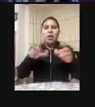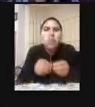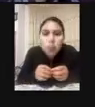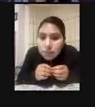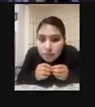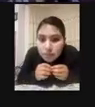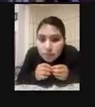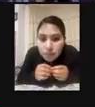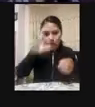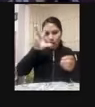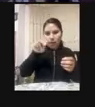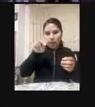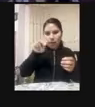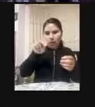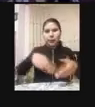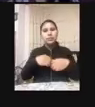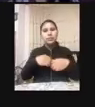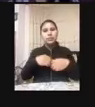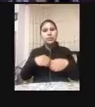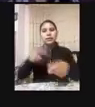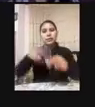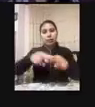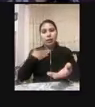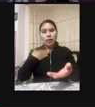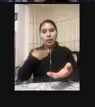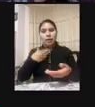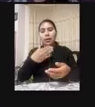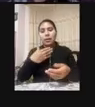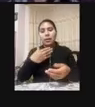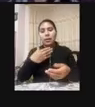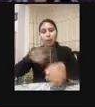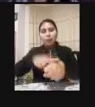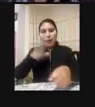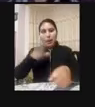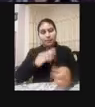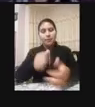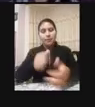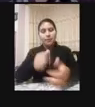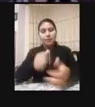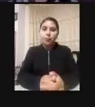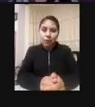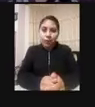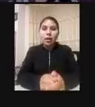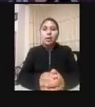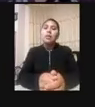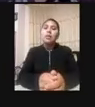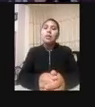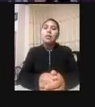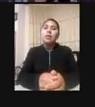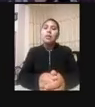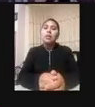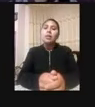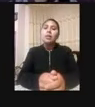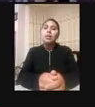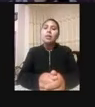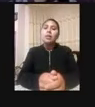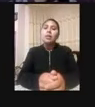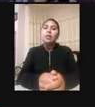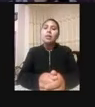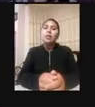que el almuerzo o cualquier tiempo de comida sea un apoyo en que toda la familia pueda compartir. Y asimismo, ¿qué vamos a hacer? Vamos